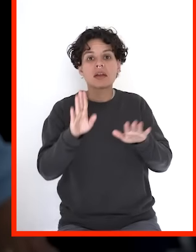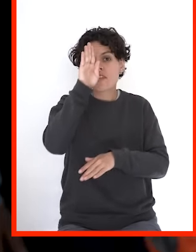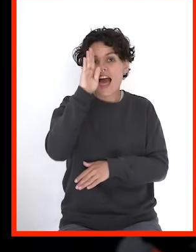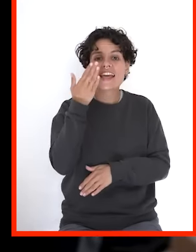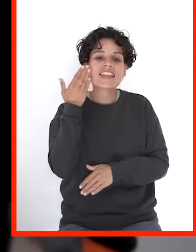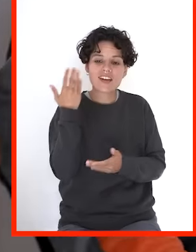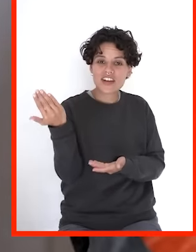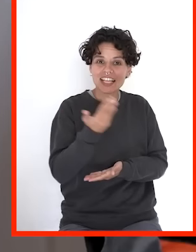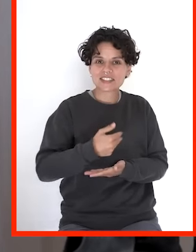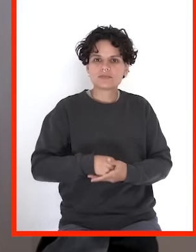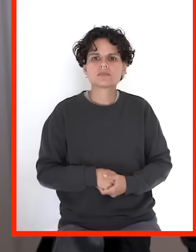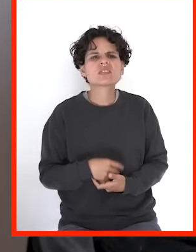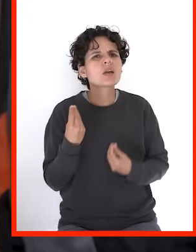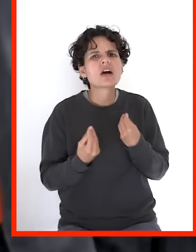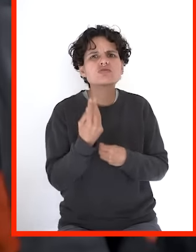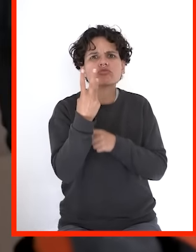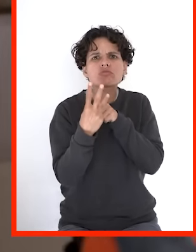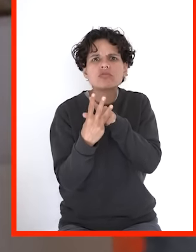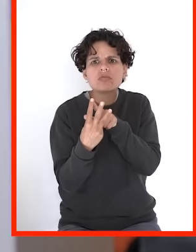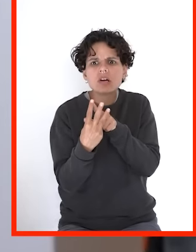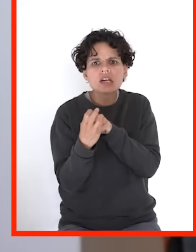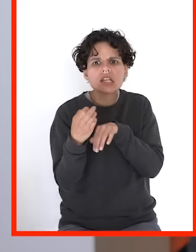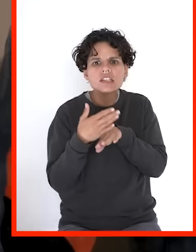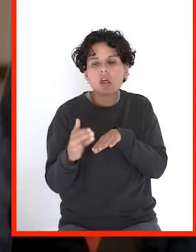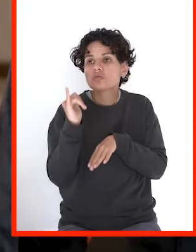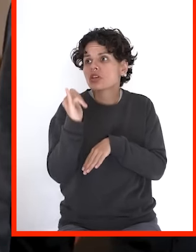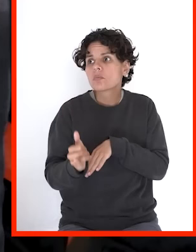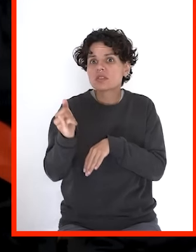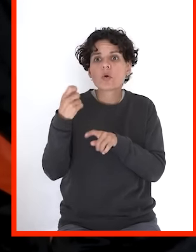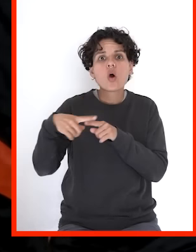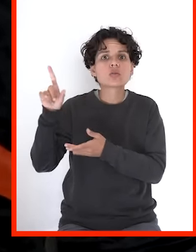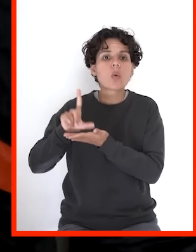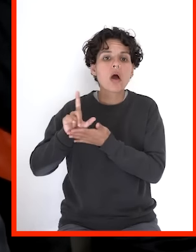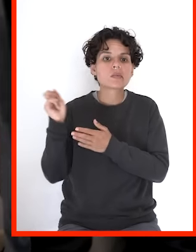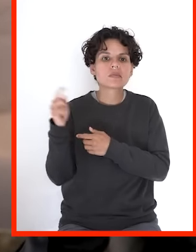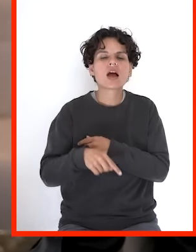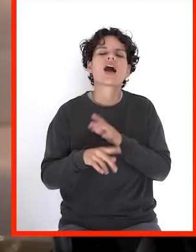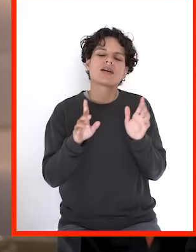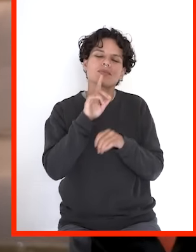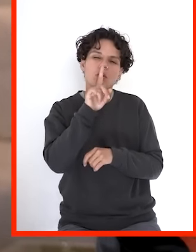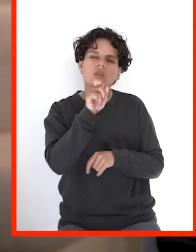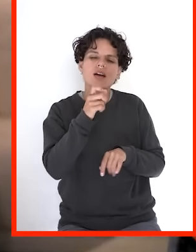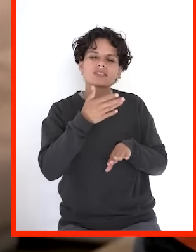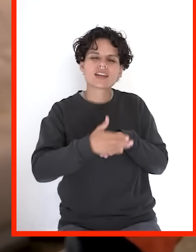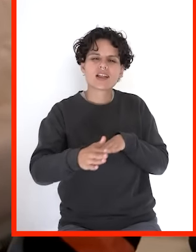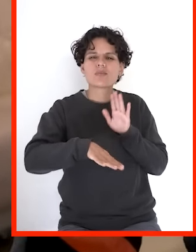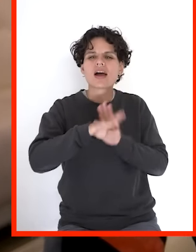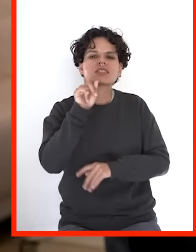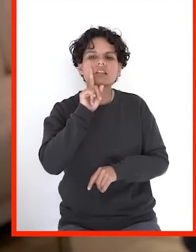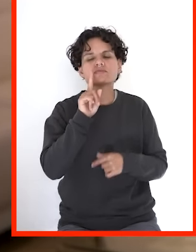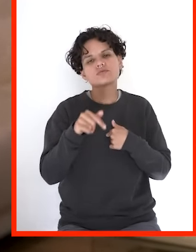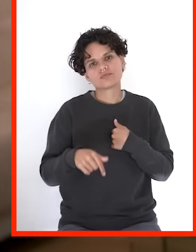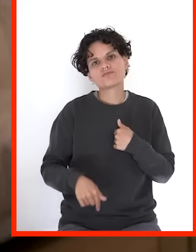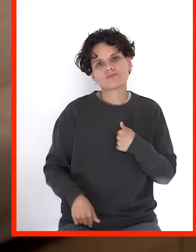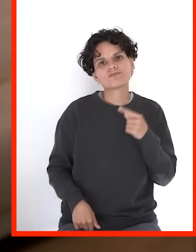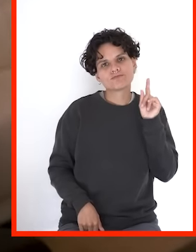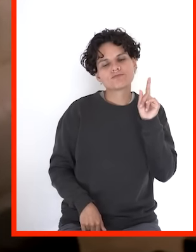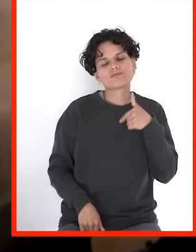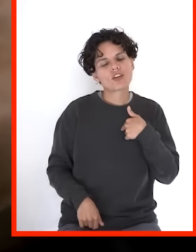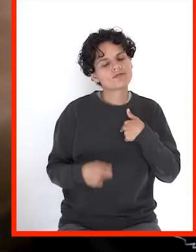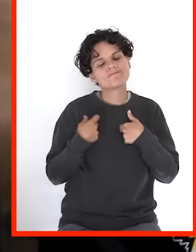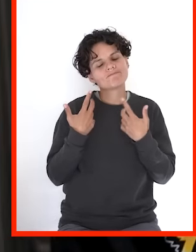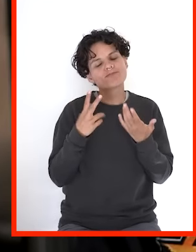a compartir. ¿Qué pasó con Acre? ¿Atrasado siempre? ¿Están enamorados? ¿Quién es el que quiere? ¿Usted quiere más de verdad? ¿Quiere más retrasado? Yo, la verdad. ¿Sí? Me tiro a la piscina al